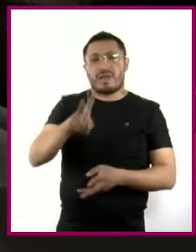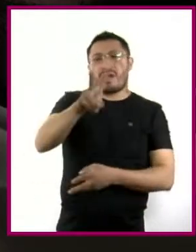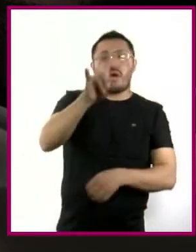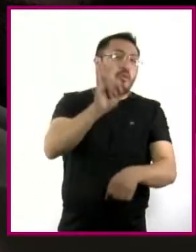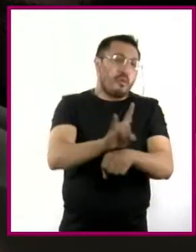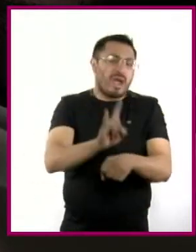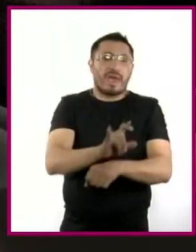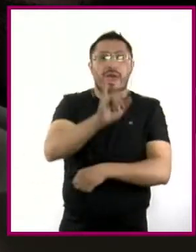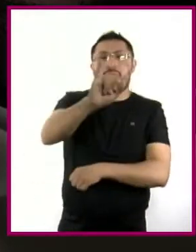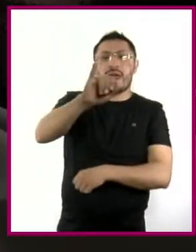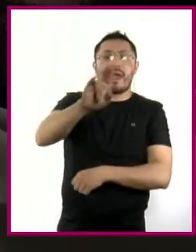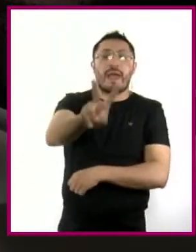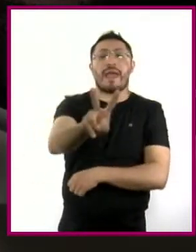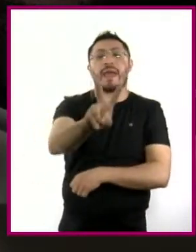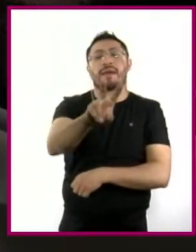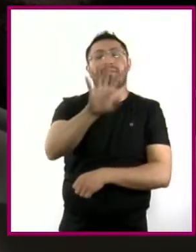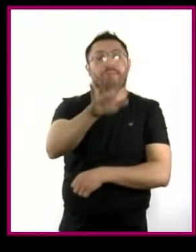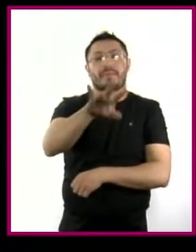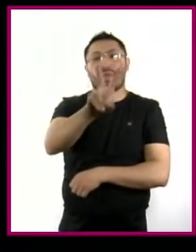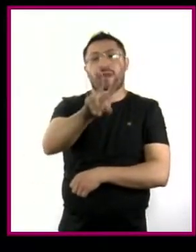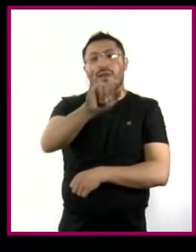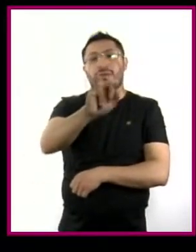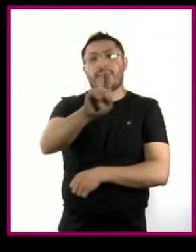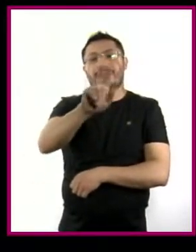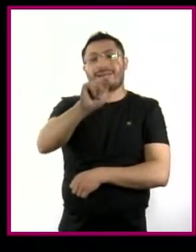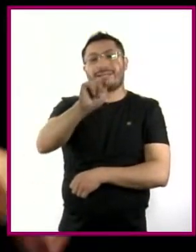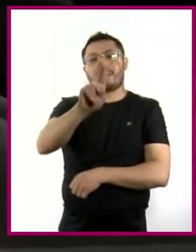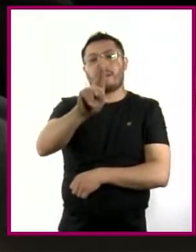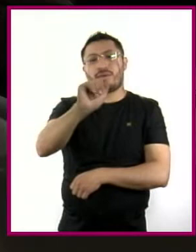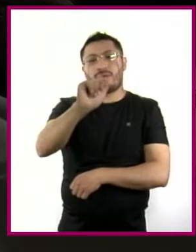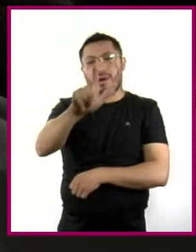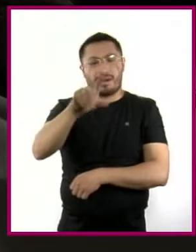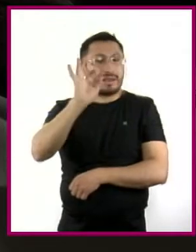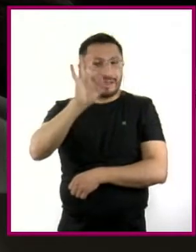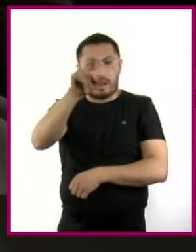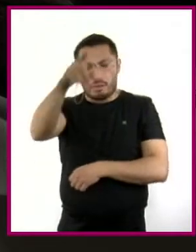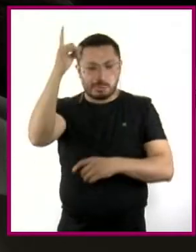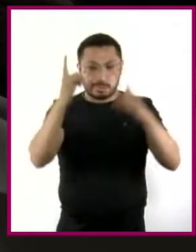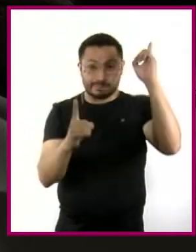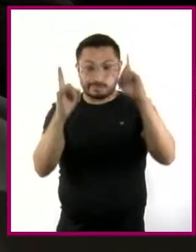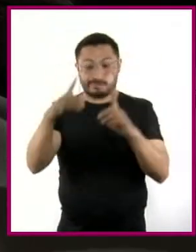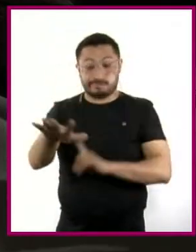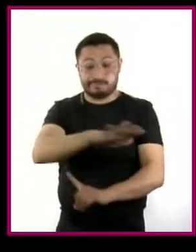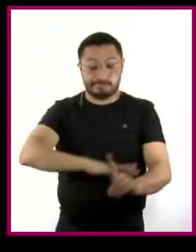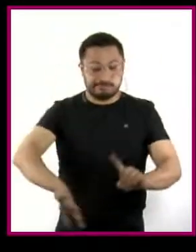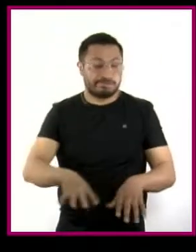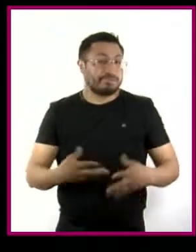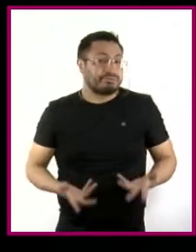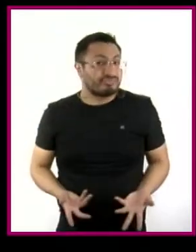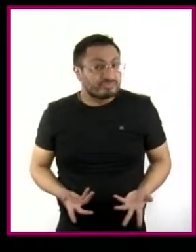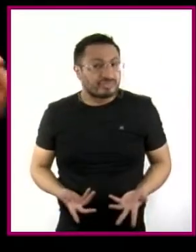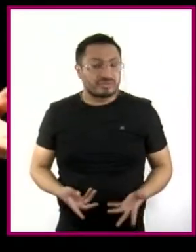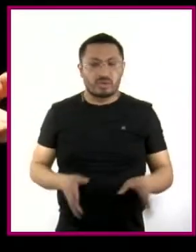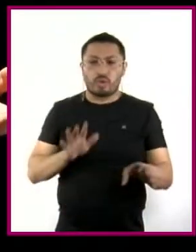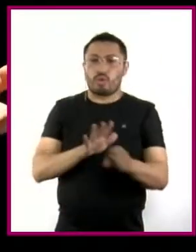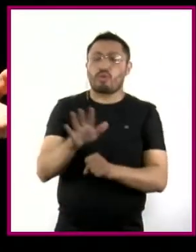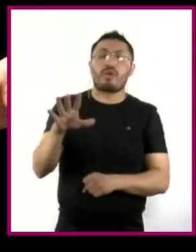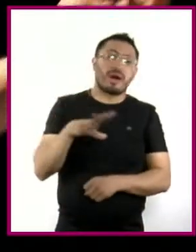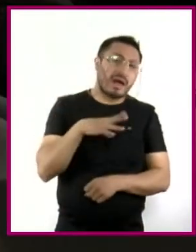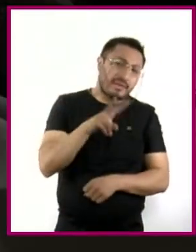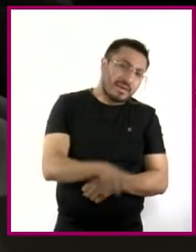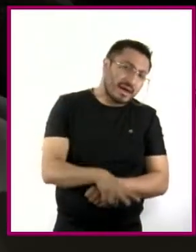ese descubrimiento te haría dudar de todo, ¿no? ¿Qué existe? ¿Qué no